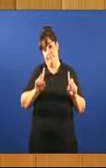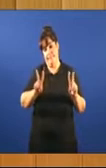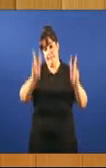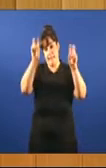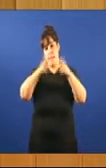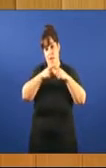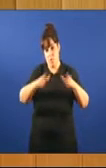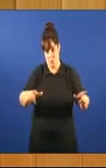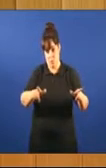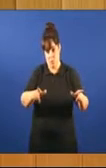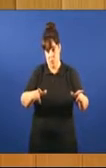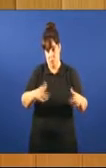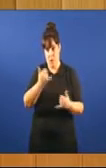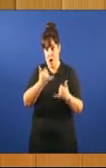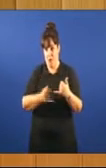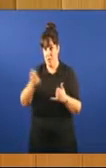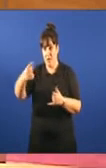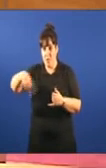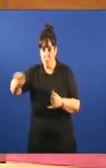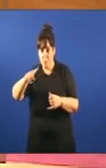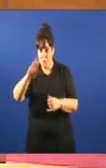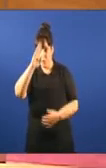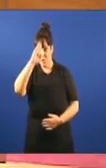acordo co decreto lingüicida.